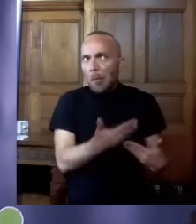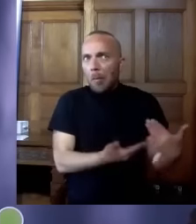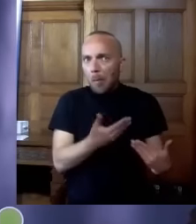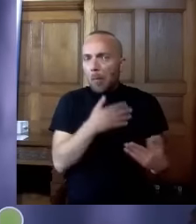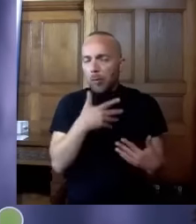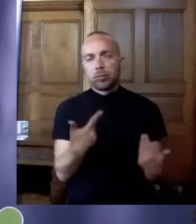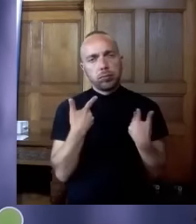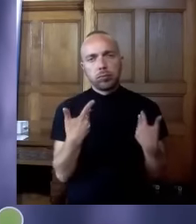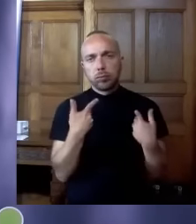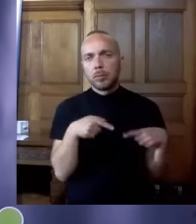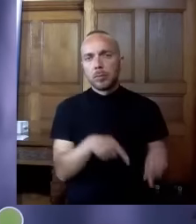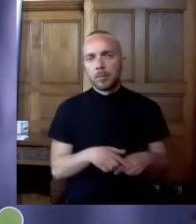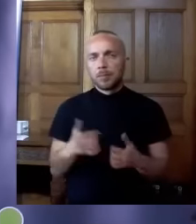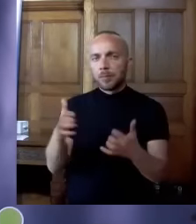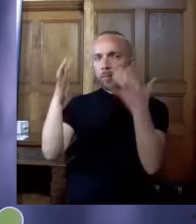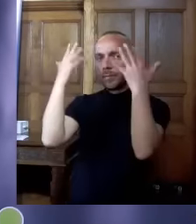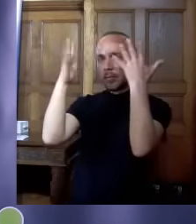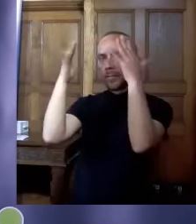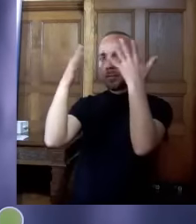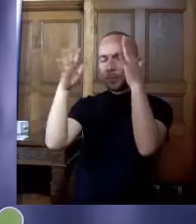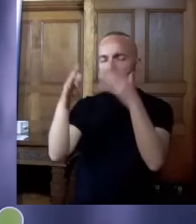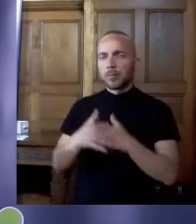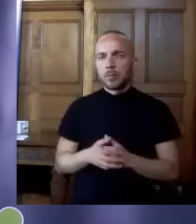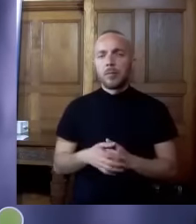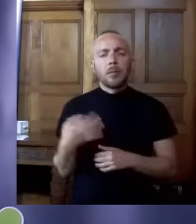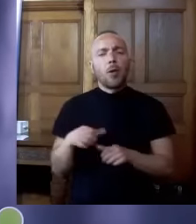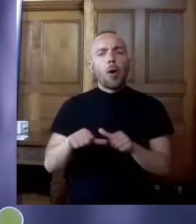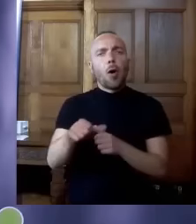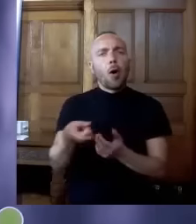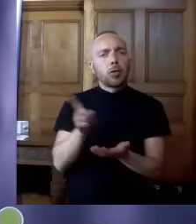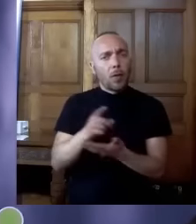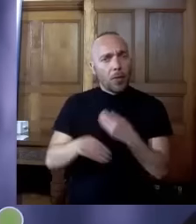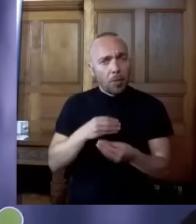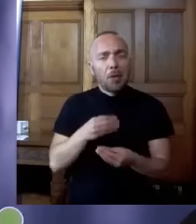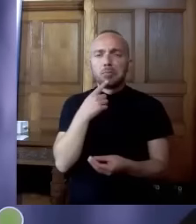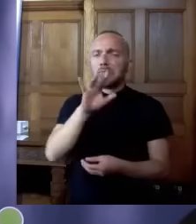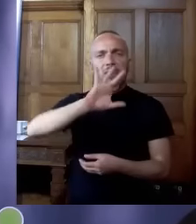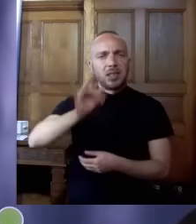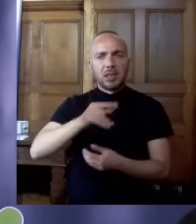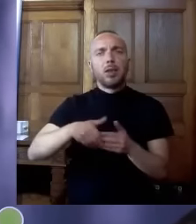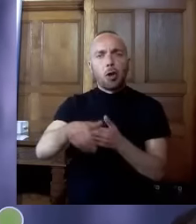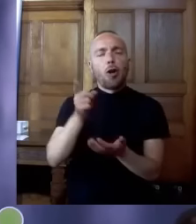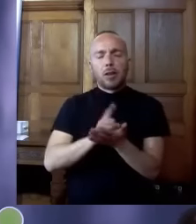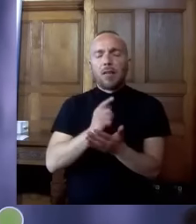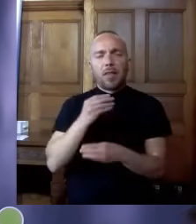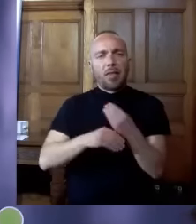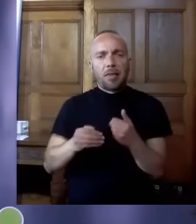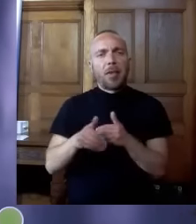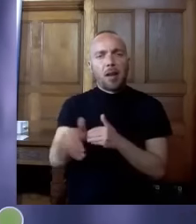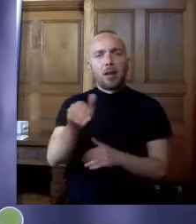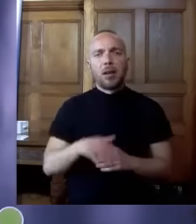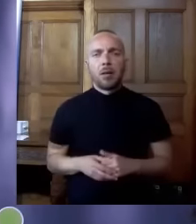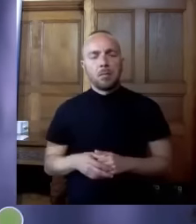hacer y lo volveríamos a hacer sí lo volveríamos a hacer